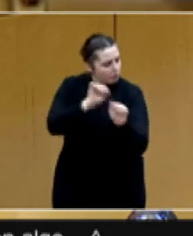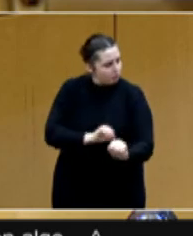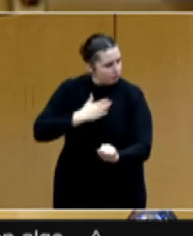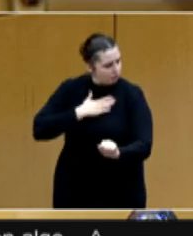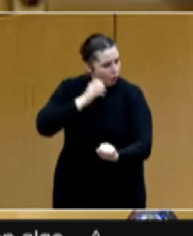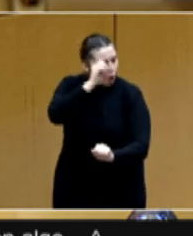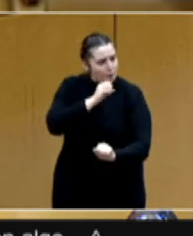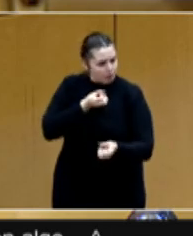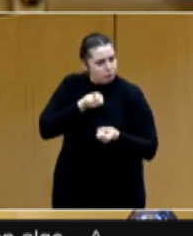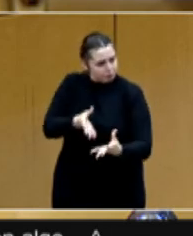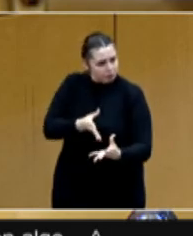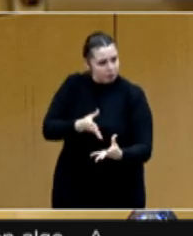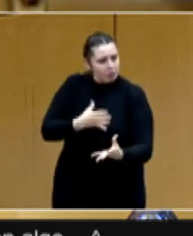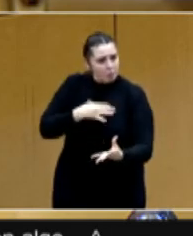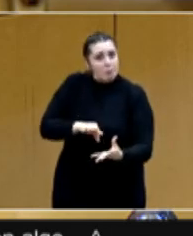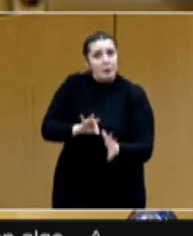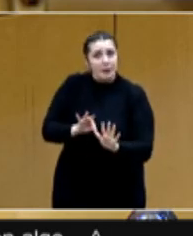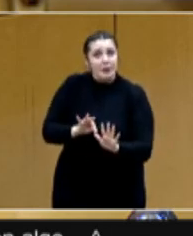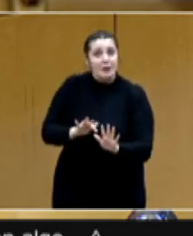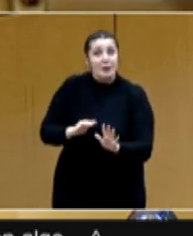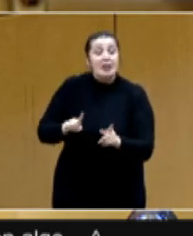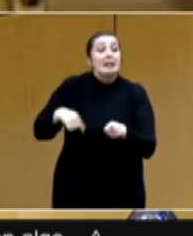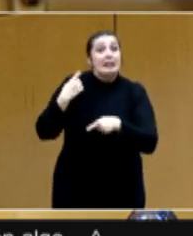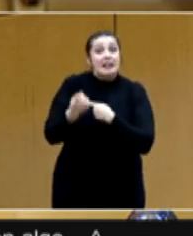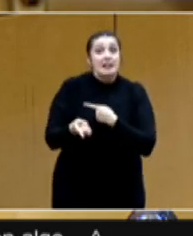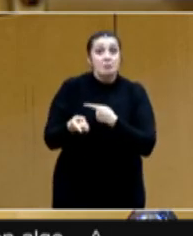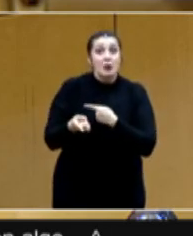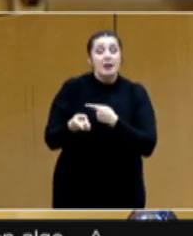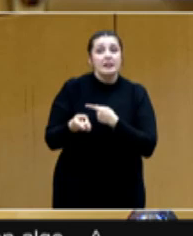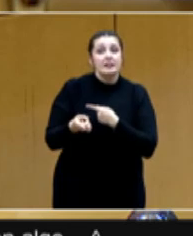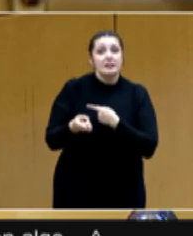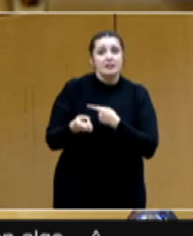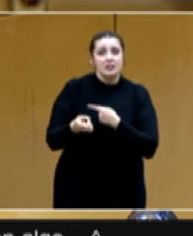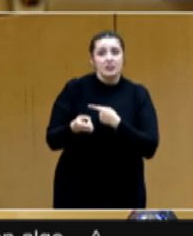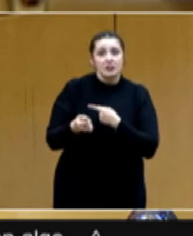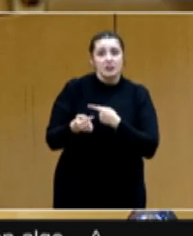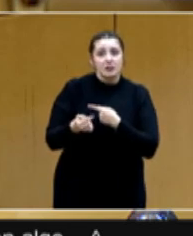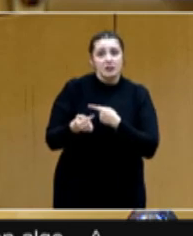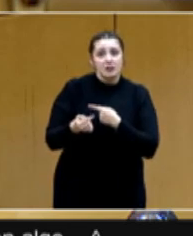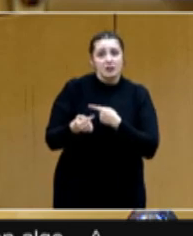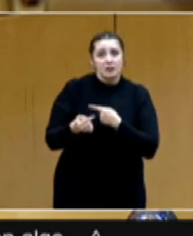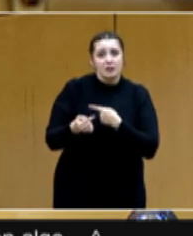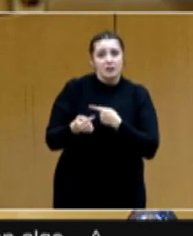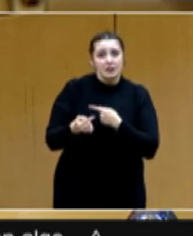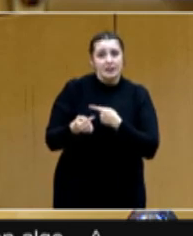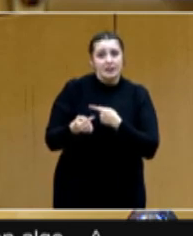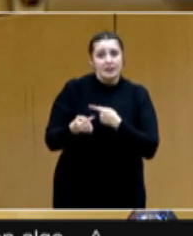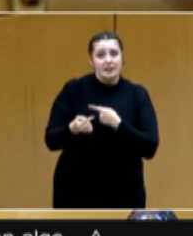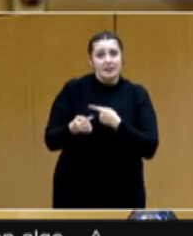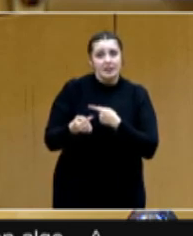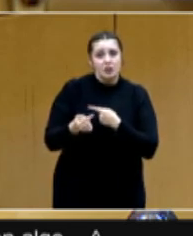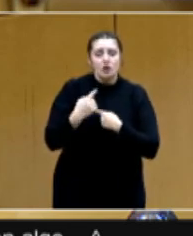así puedo defender mi opinión y después yo lo digo con más tranquilidad